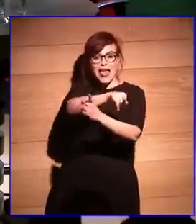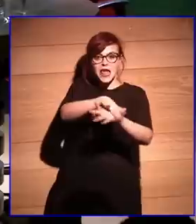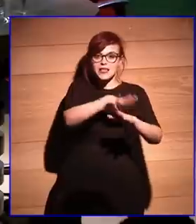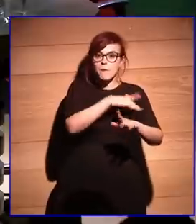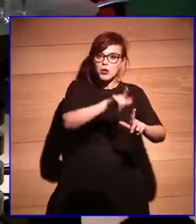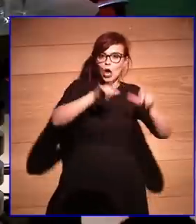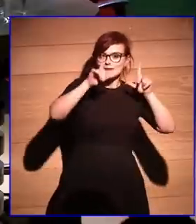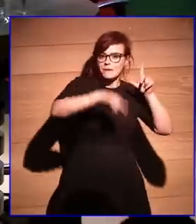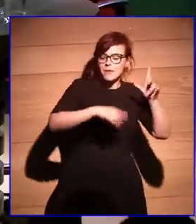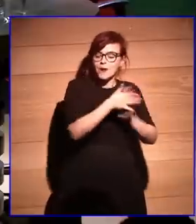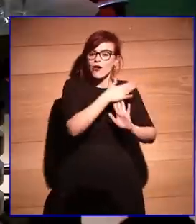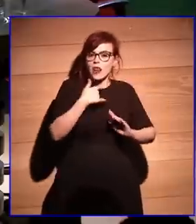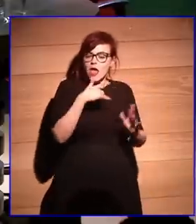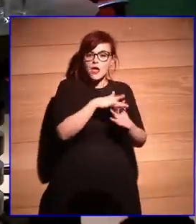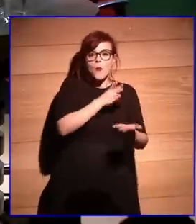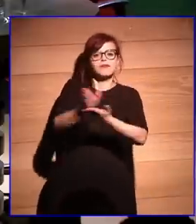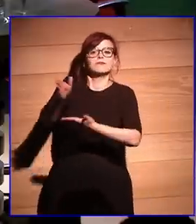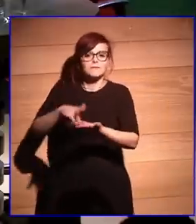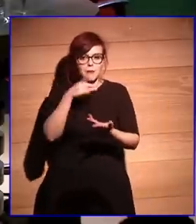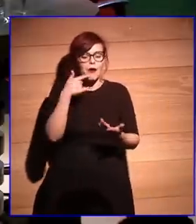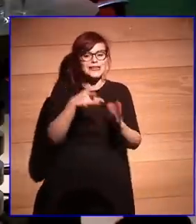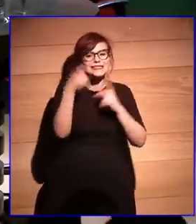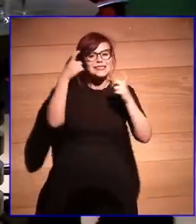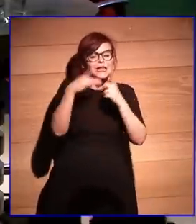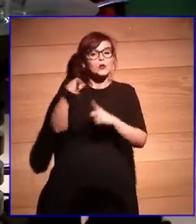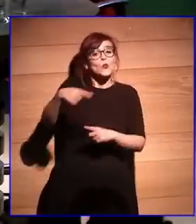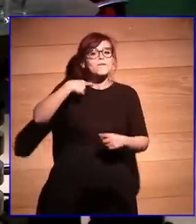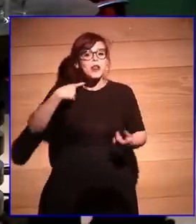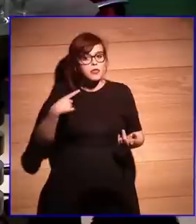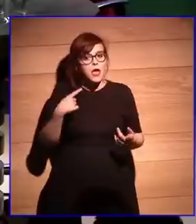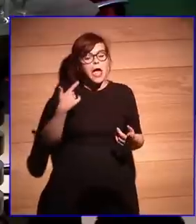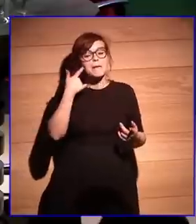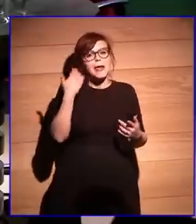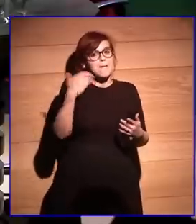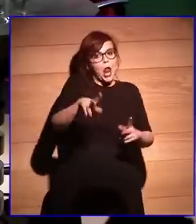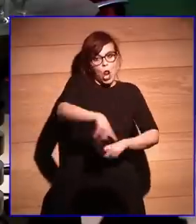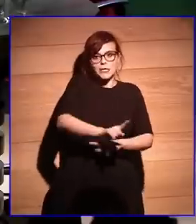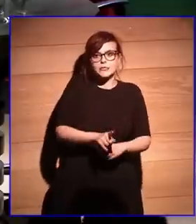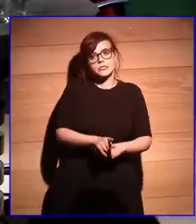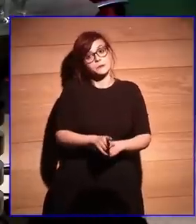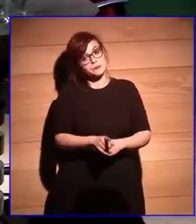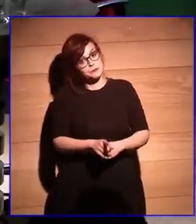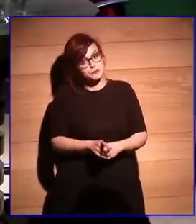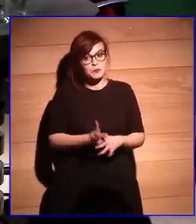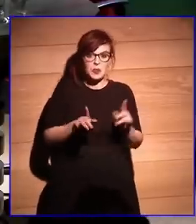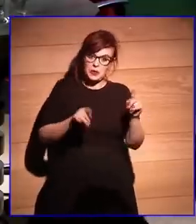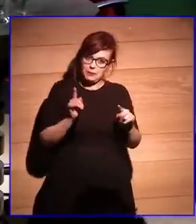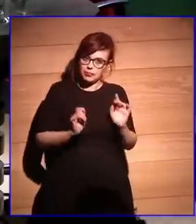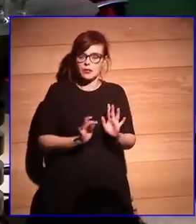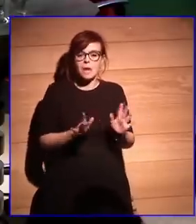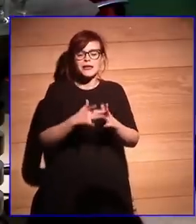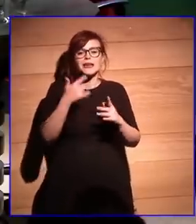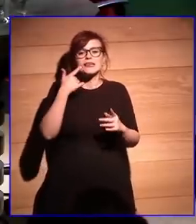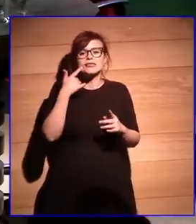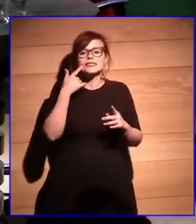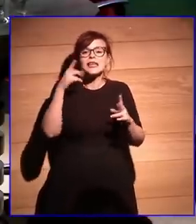antagonistas, son los rivales. Pero no son malvados, por definición. Yo tengo una sugerencia. Yo tengo la sugerencia de que dejemos de